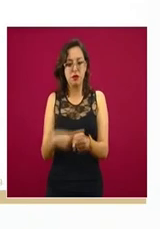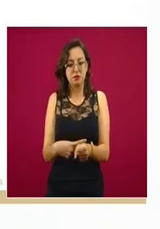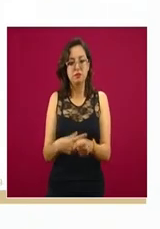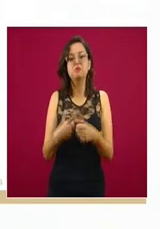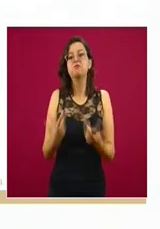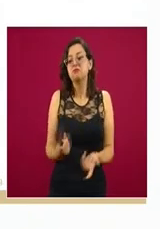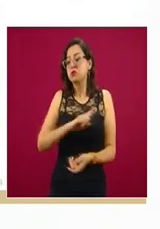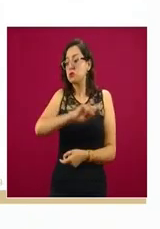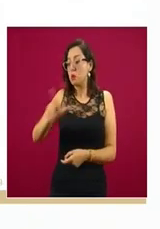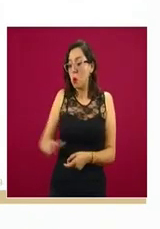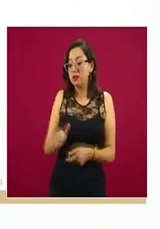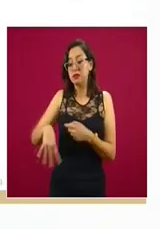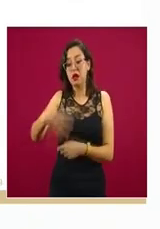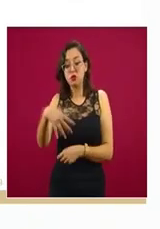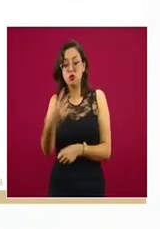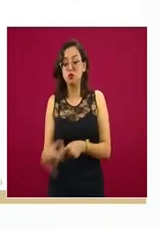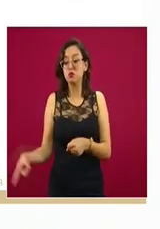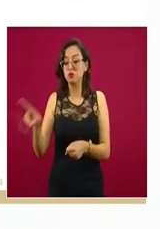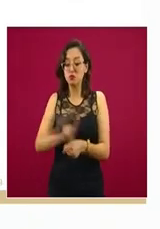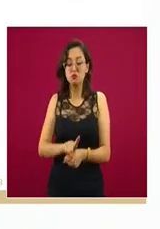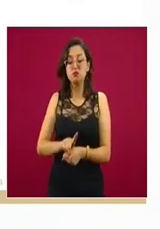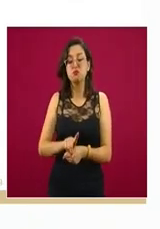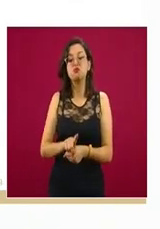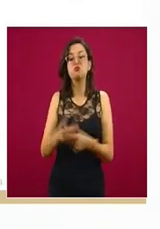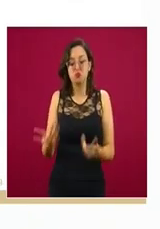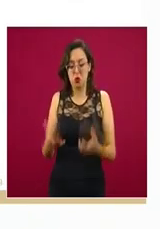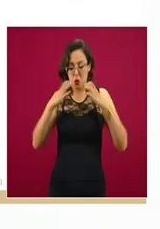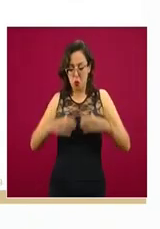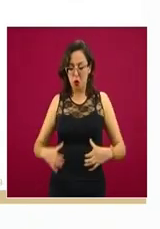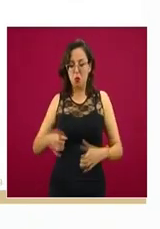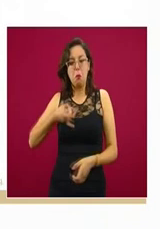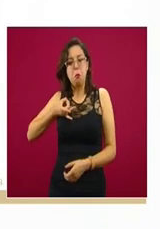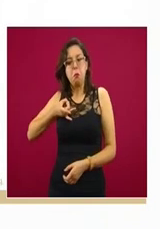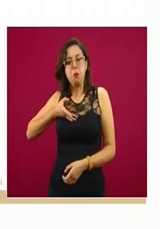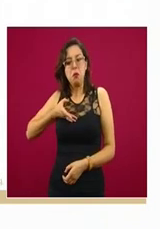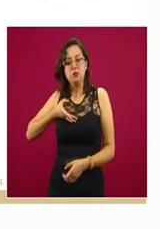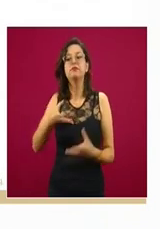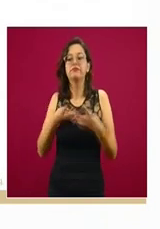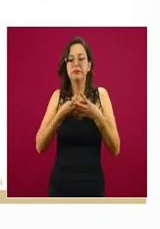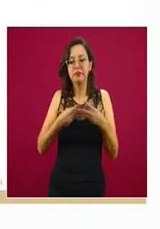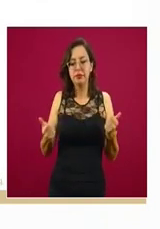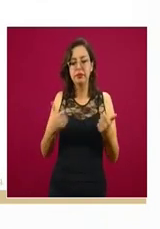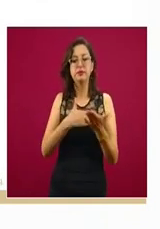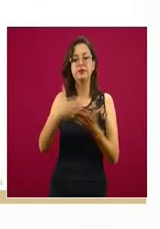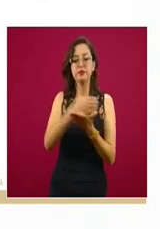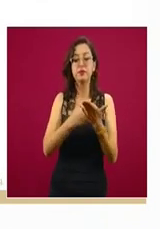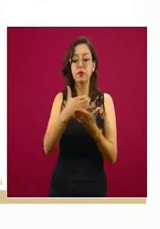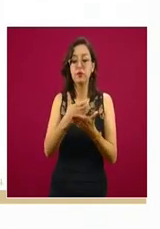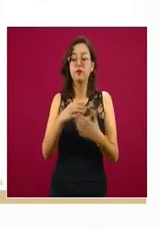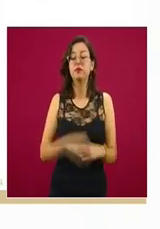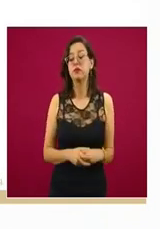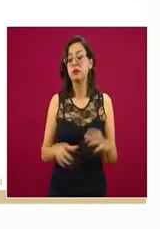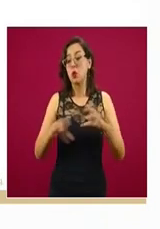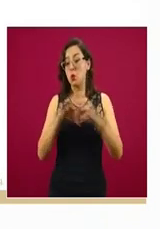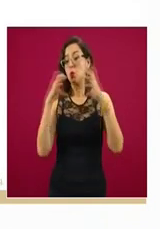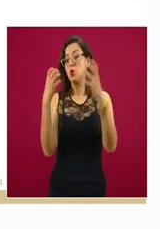limita posteriormente por acción muy probablemente del sistema inmune. La tasa de letalidad global, que es el número de